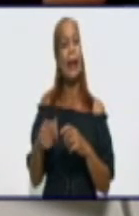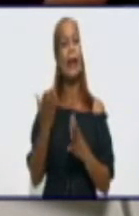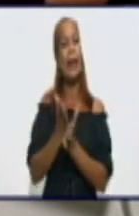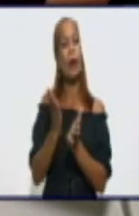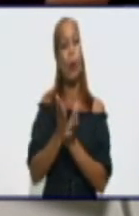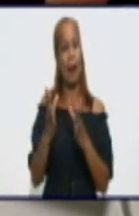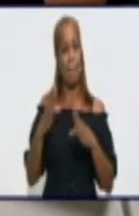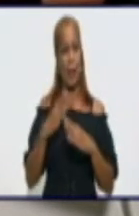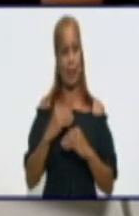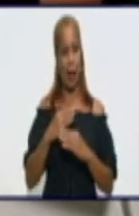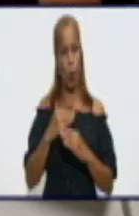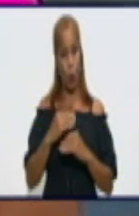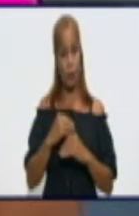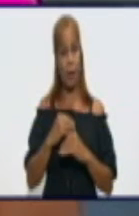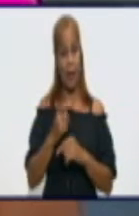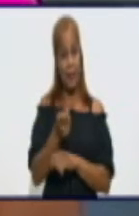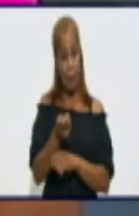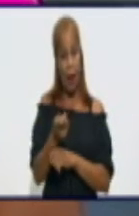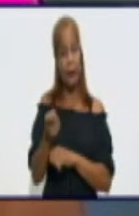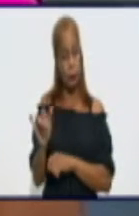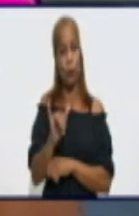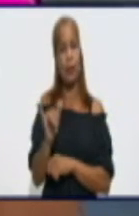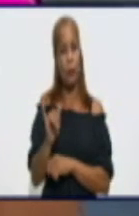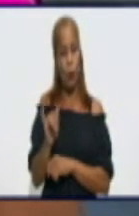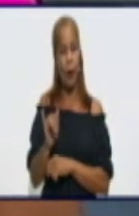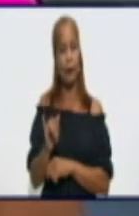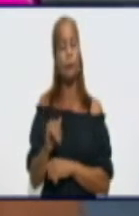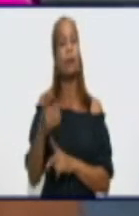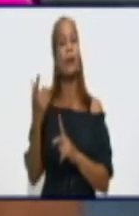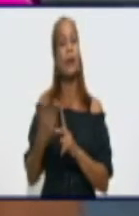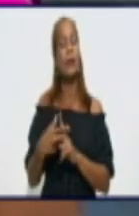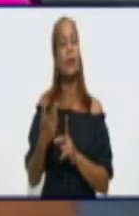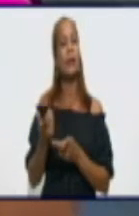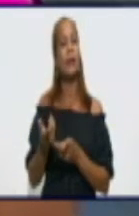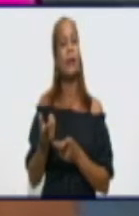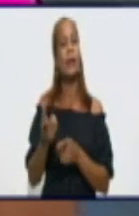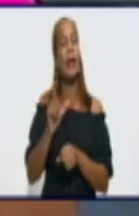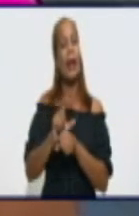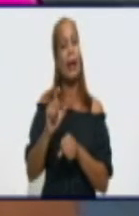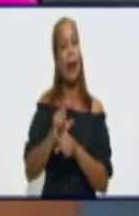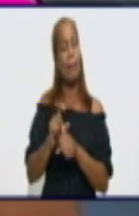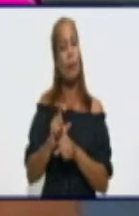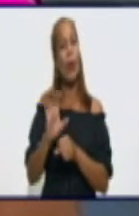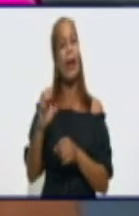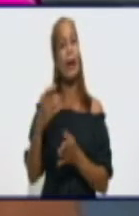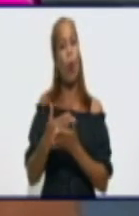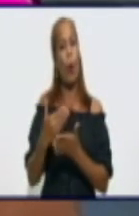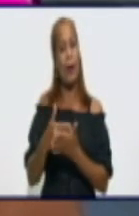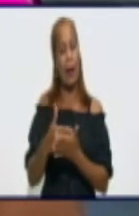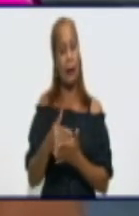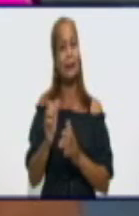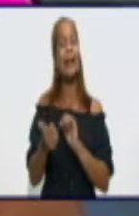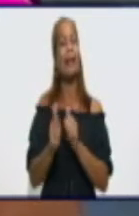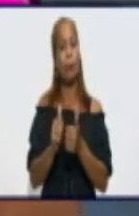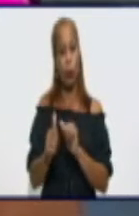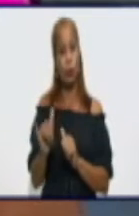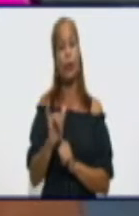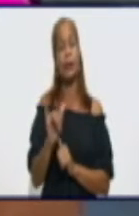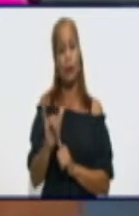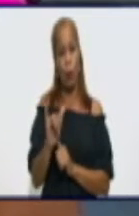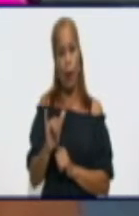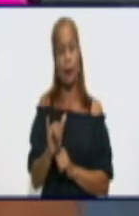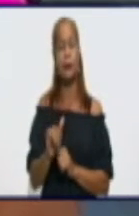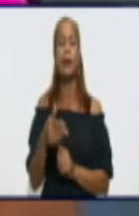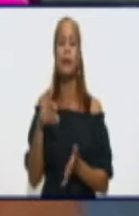Sí, acá en la universidad, en campus. Y en campus 2 también, efectivamente. Ahí estuvimos con una representación, entonces